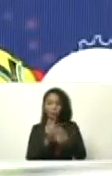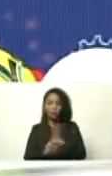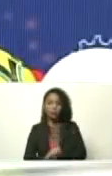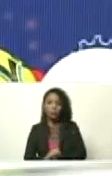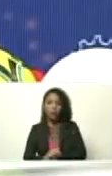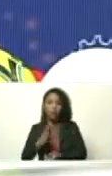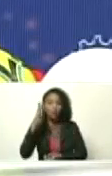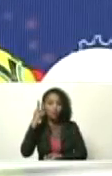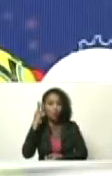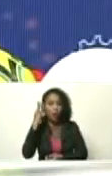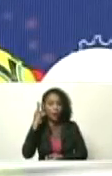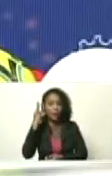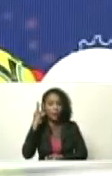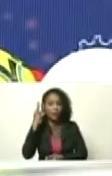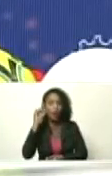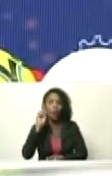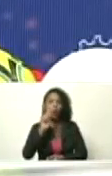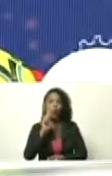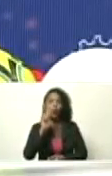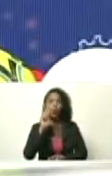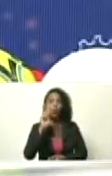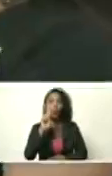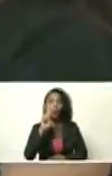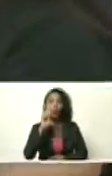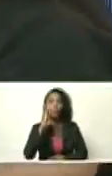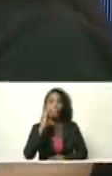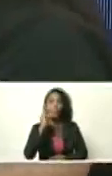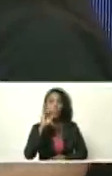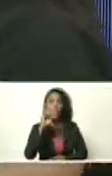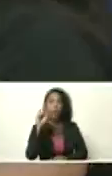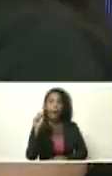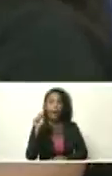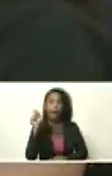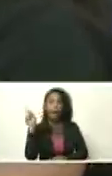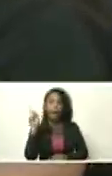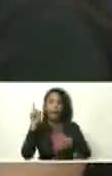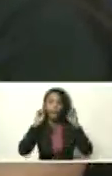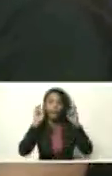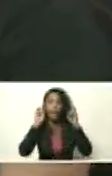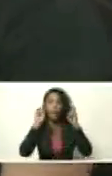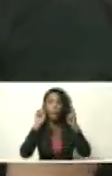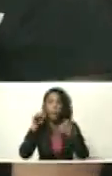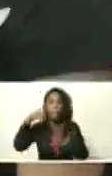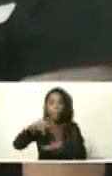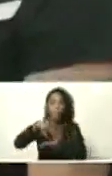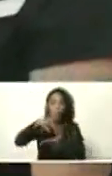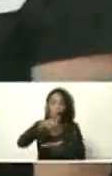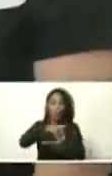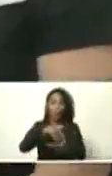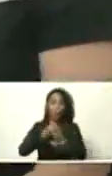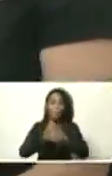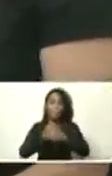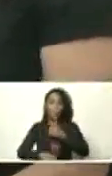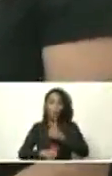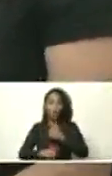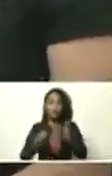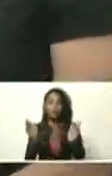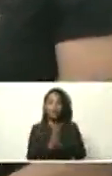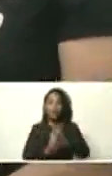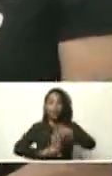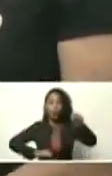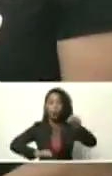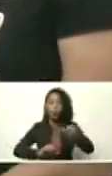Estefanía Urbina, Estefanía del área caprina, nació en San Cristóbal,